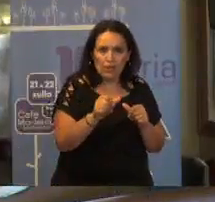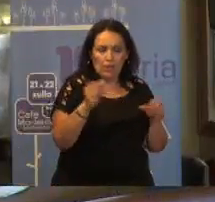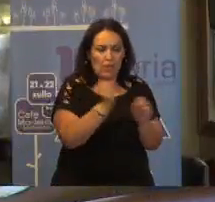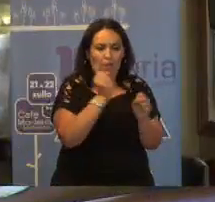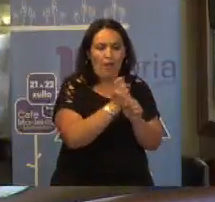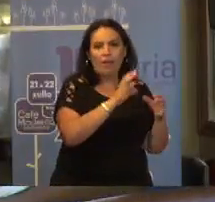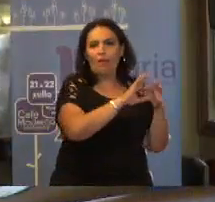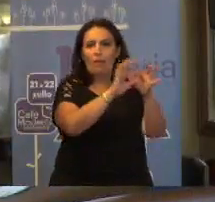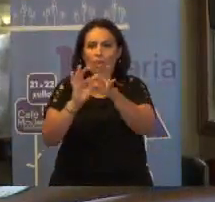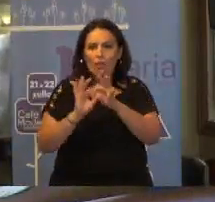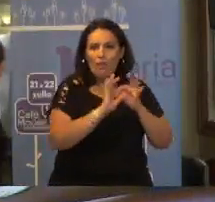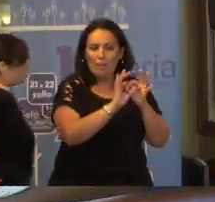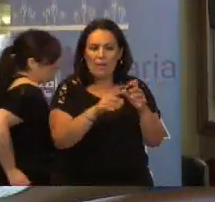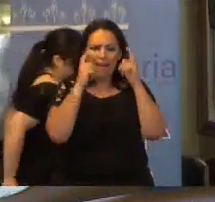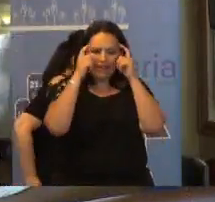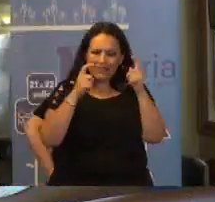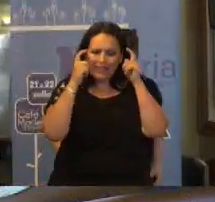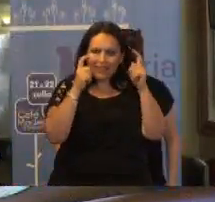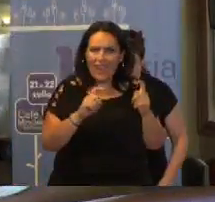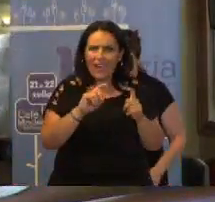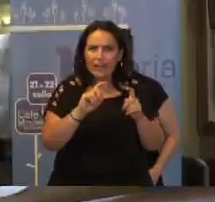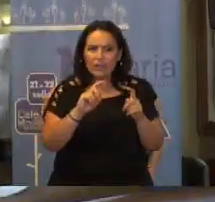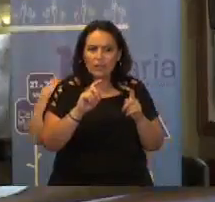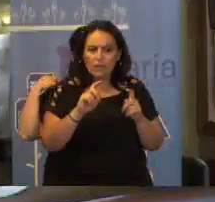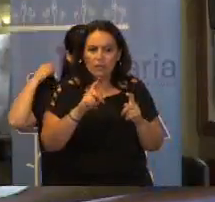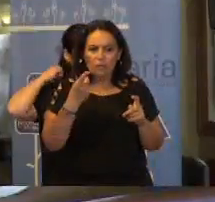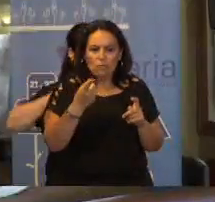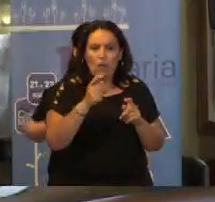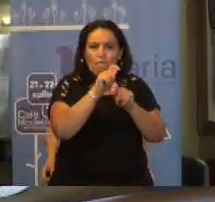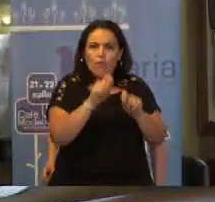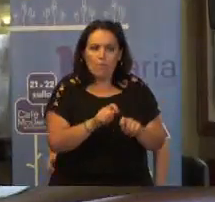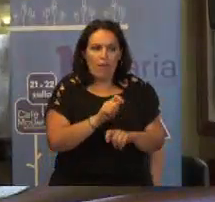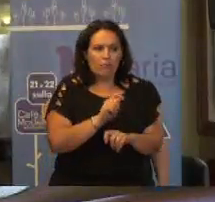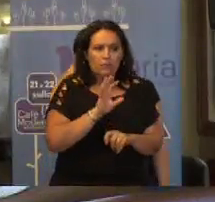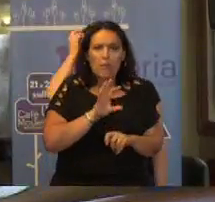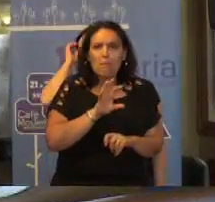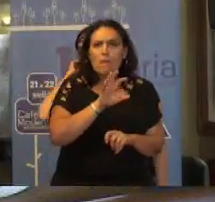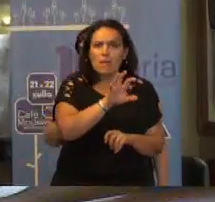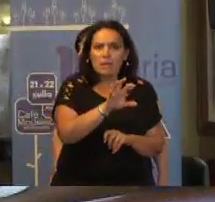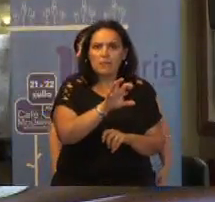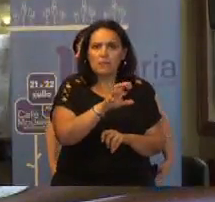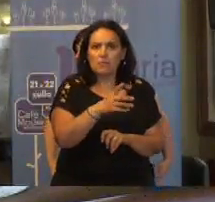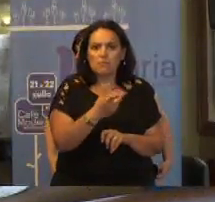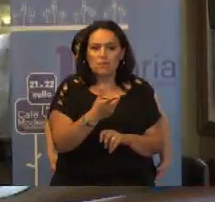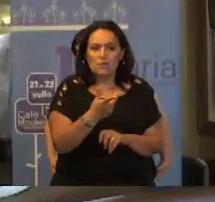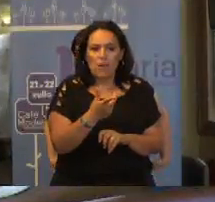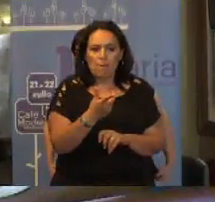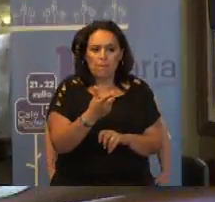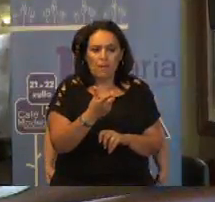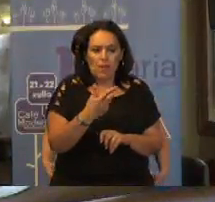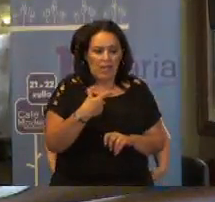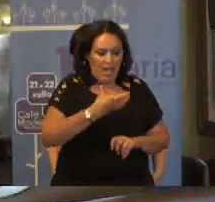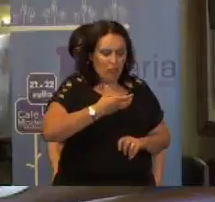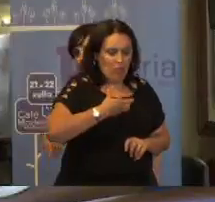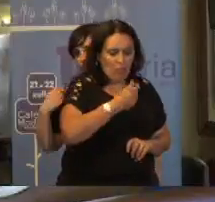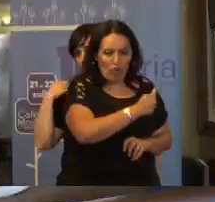realmente facer realidade esa alternativa de país que tampouco é posible a nivel de concello